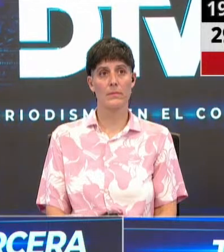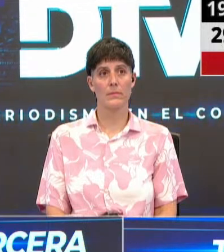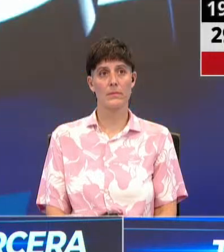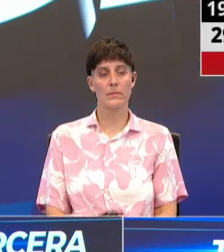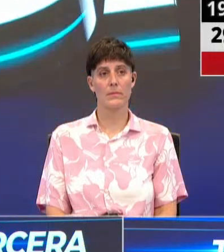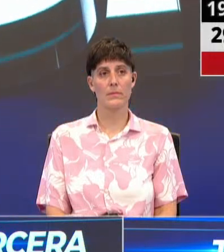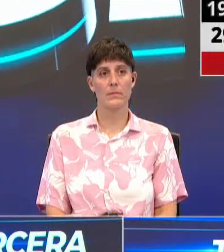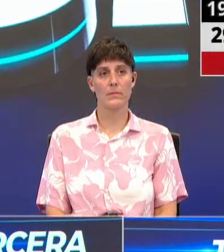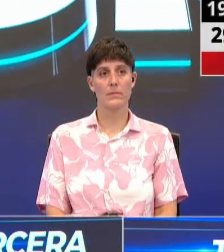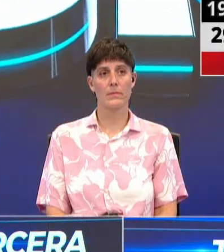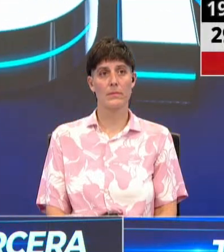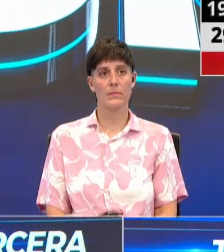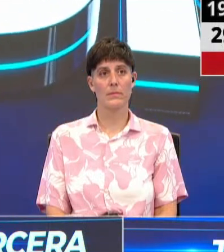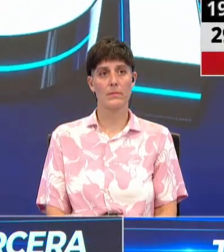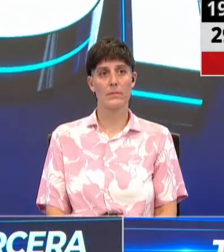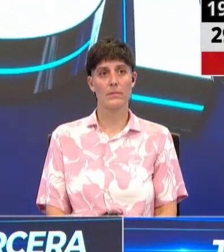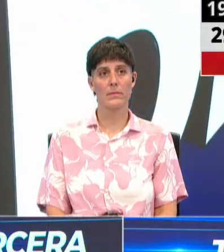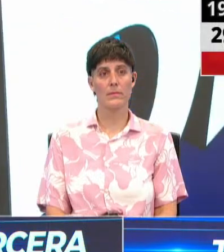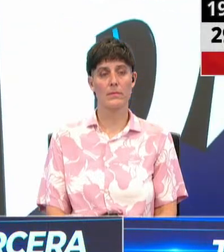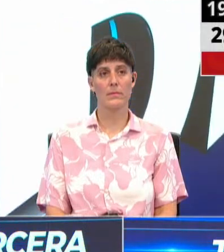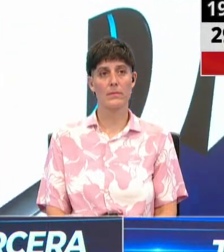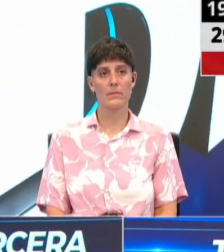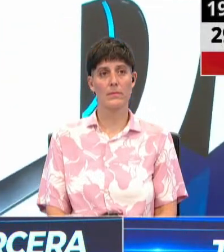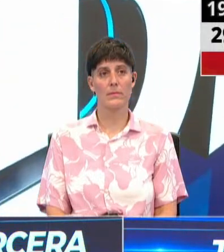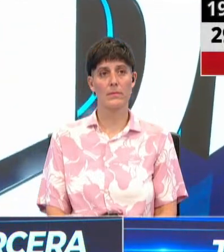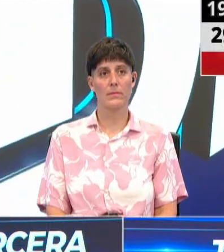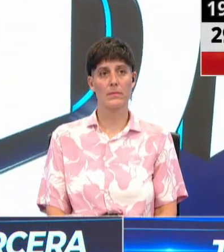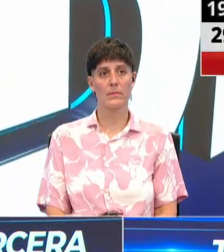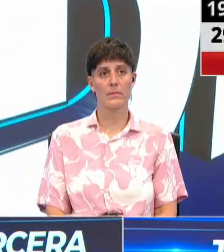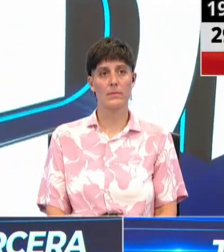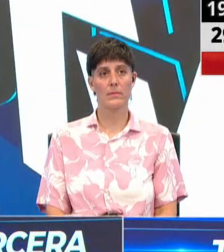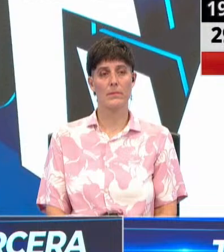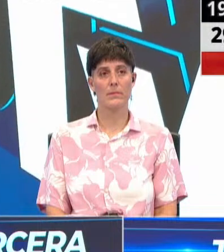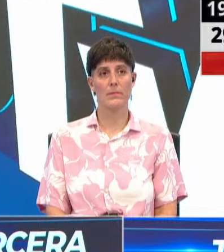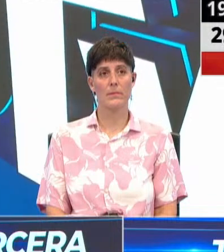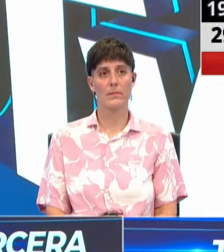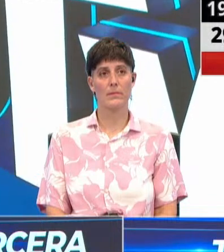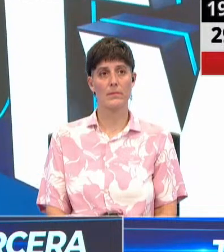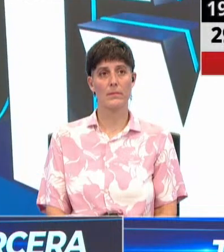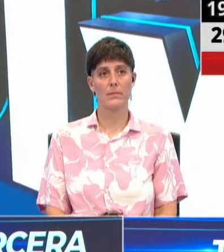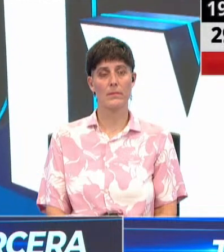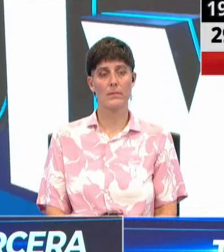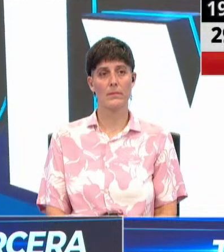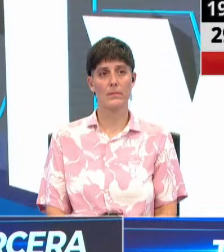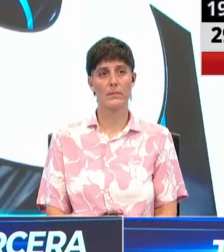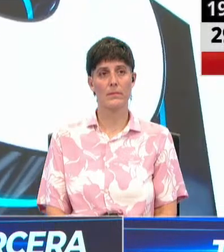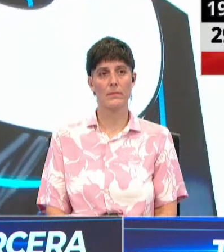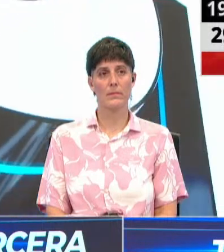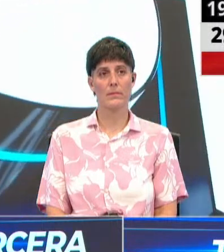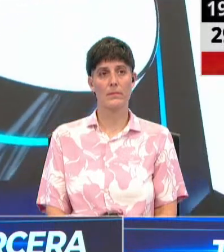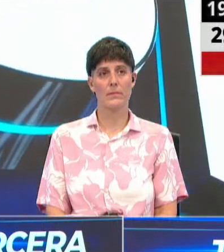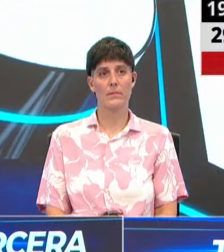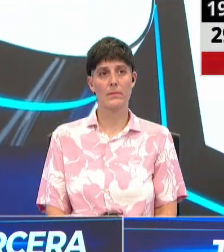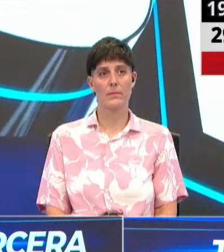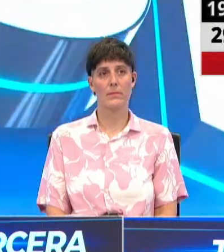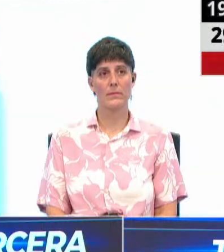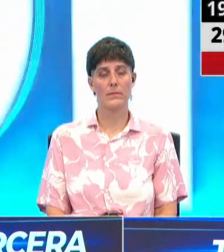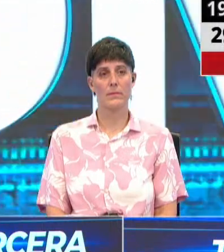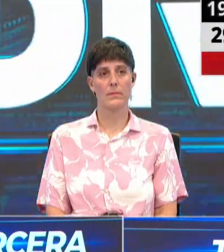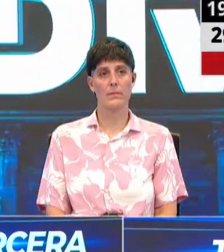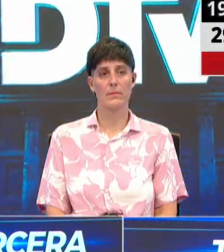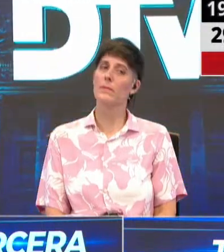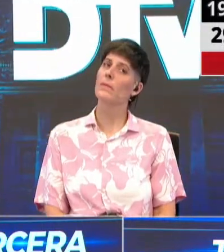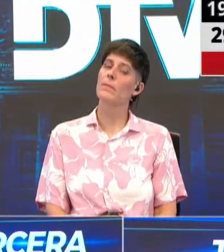reivindicación identitaria, y siempre hemos generado procesos de reivindicación que generaban el ejercicio de derecho, pero